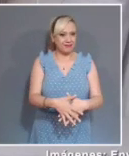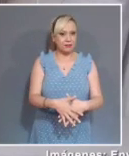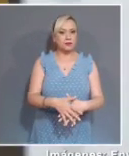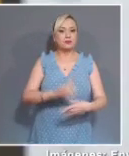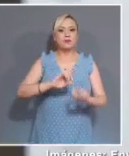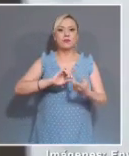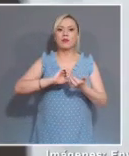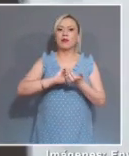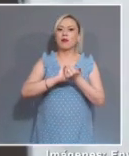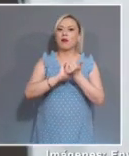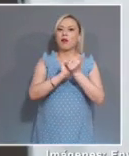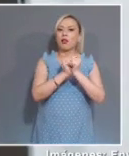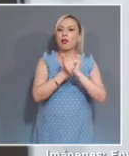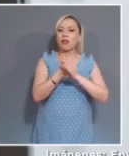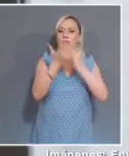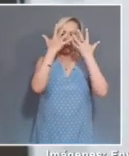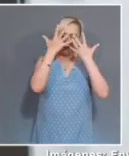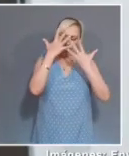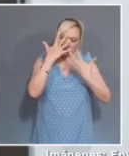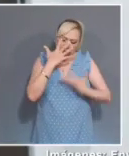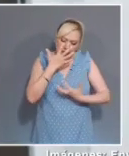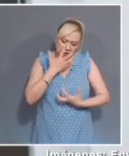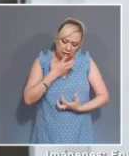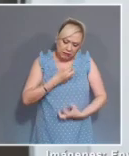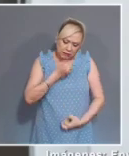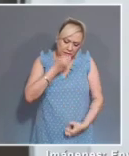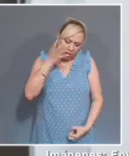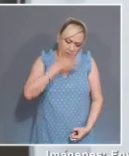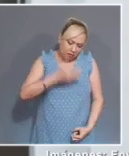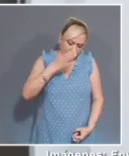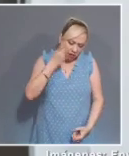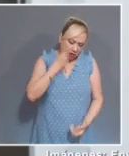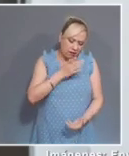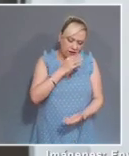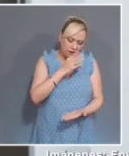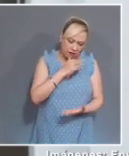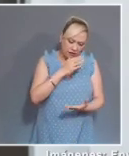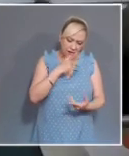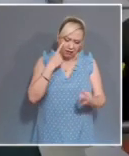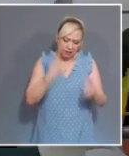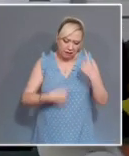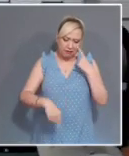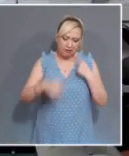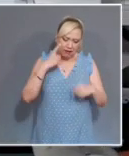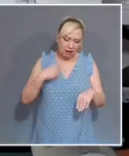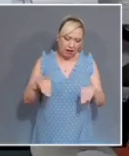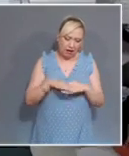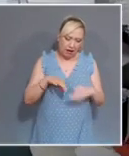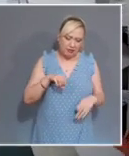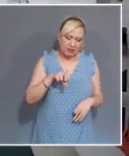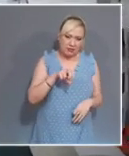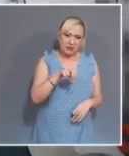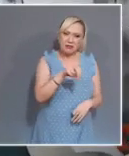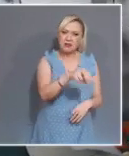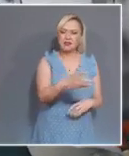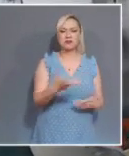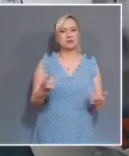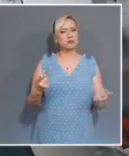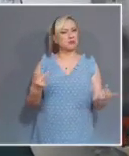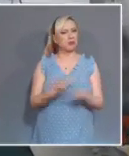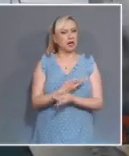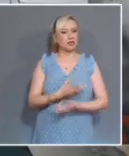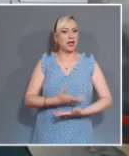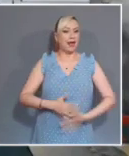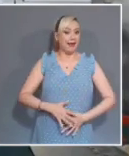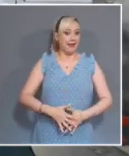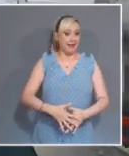el Instituto Nacional de Psiquiatría Ramón de la Fuente Muñiz. Agrega que durante el proceso de gestación y el primer año de vida de los